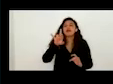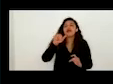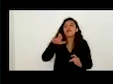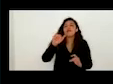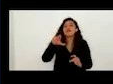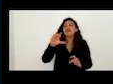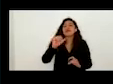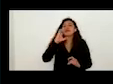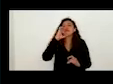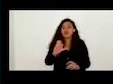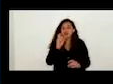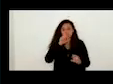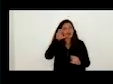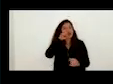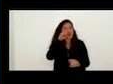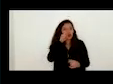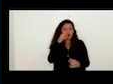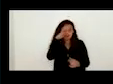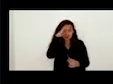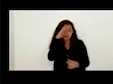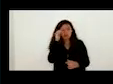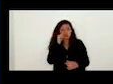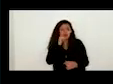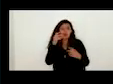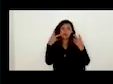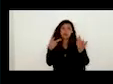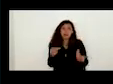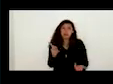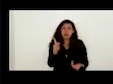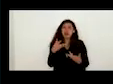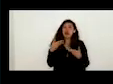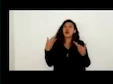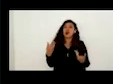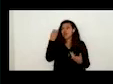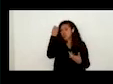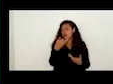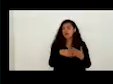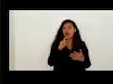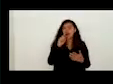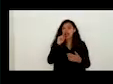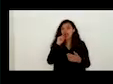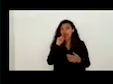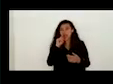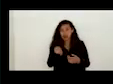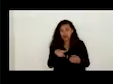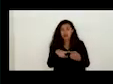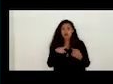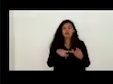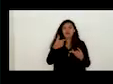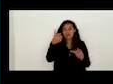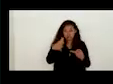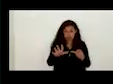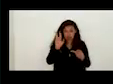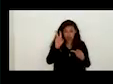normalmente pensamos en la naranja, pero alimentos como ahorita de temporada, que es la guayaba, que está bastante económica,